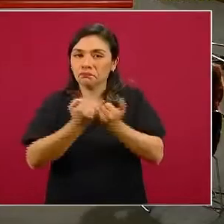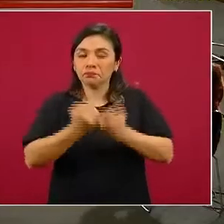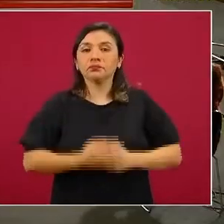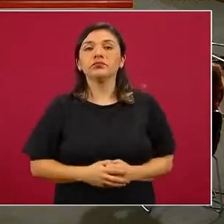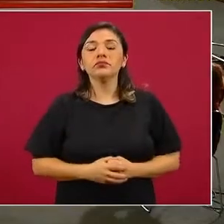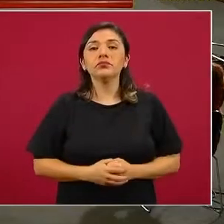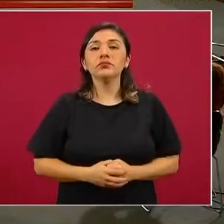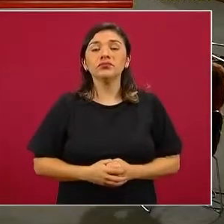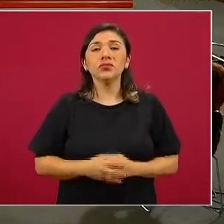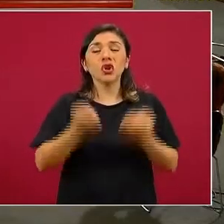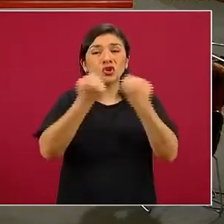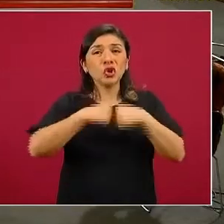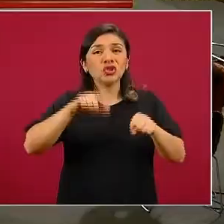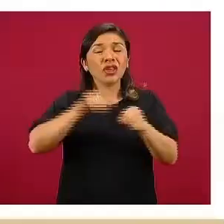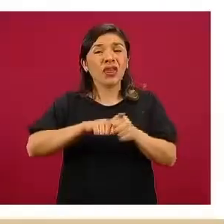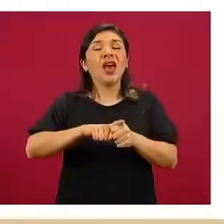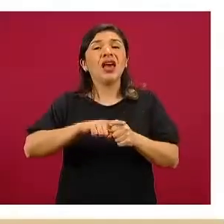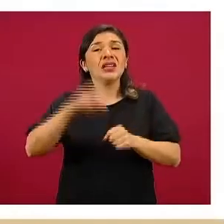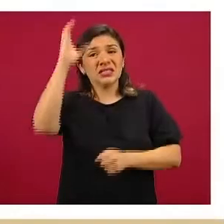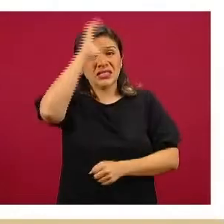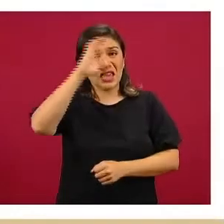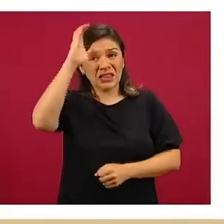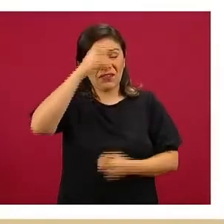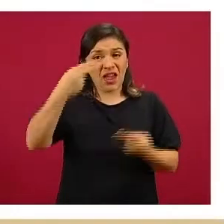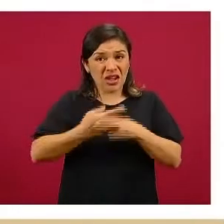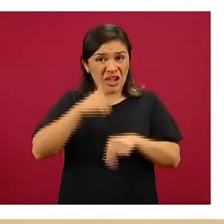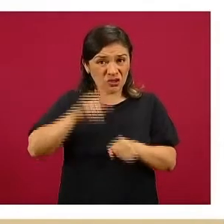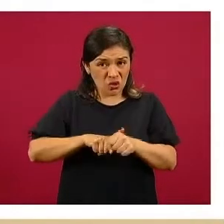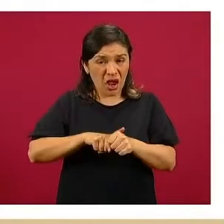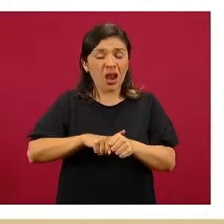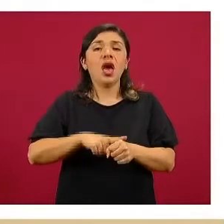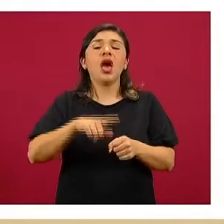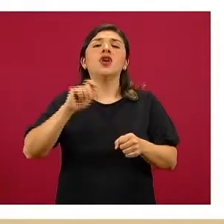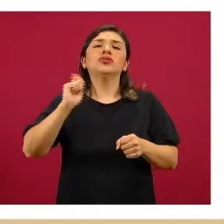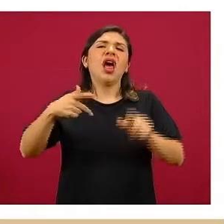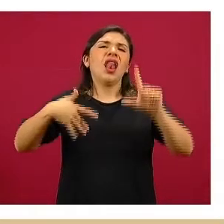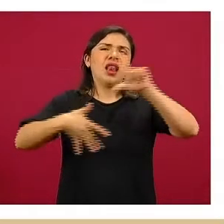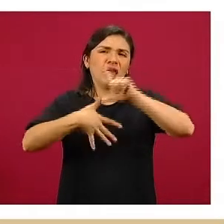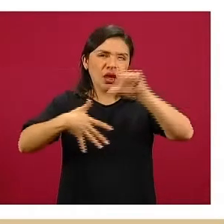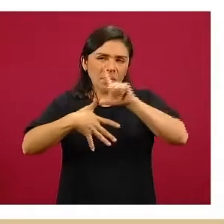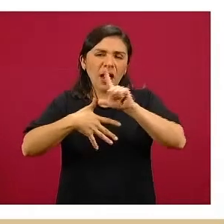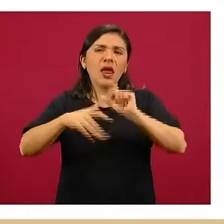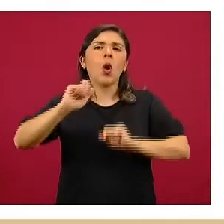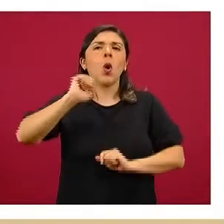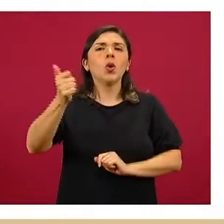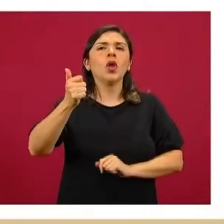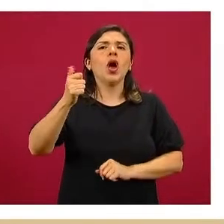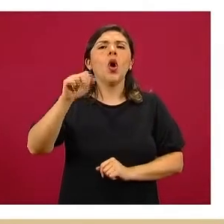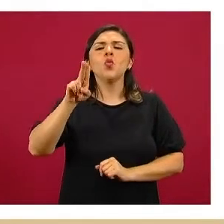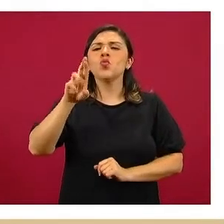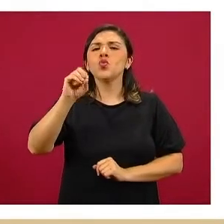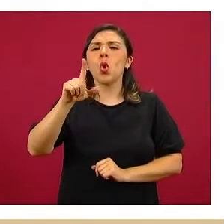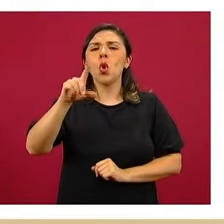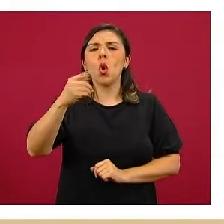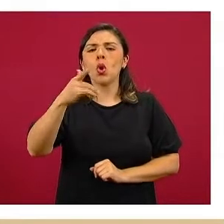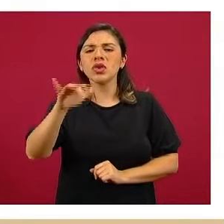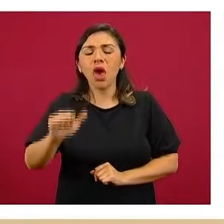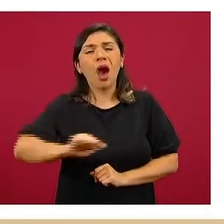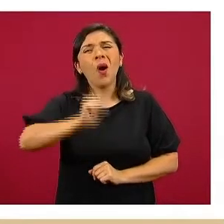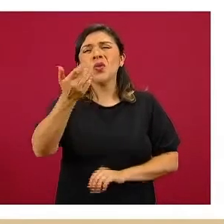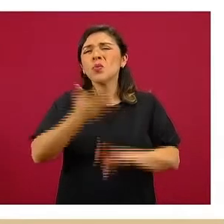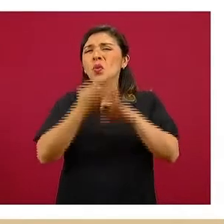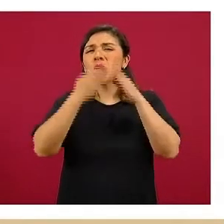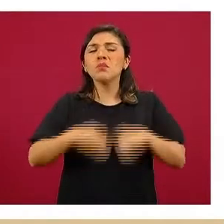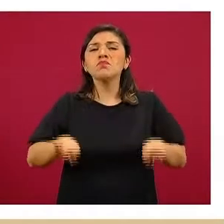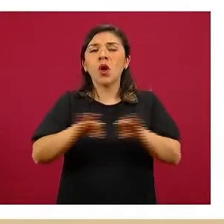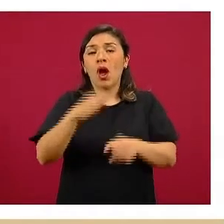Sociedades científicas nacionales como la Sociedad Mexicana de Trasplantes, la Sociedad Latinoamericana de Trasplantes, la Sociedad Mexicana de Urología, y algo fundamental